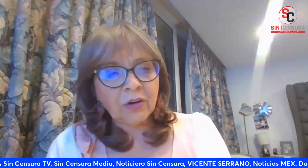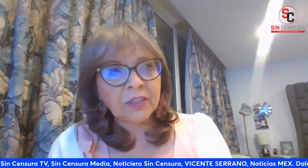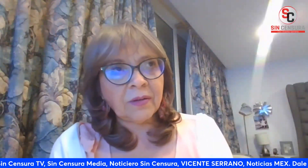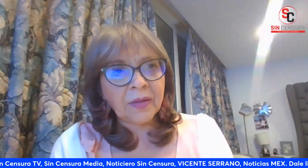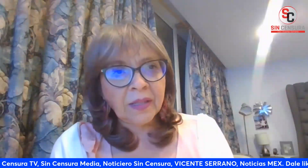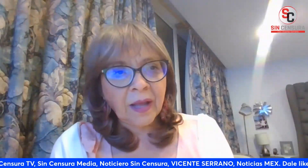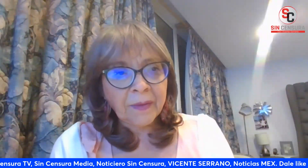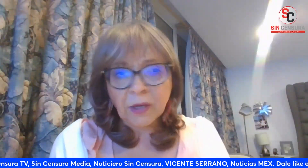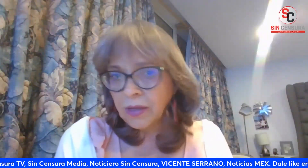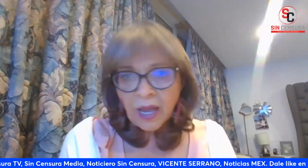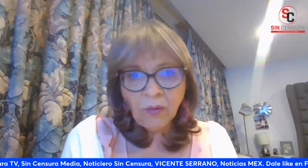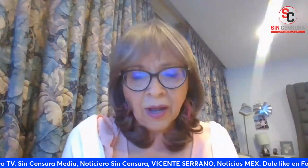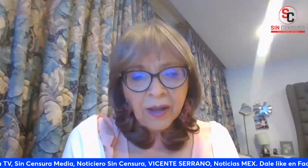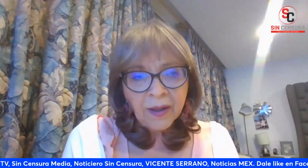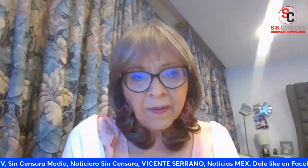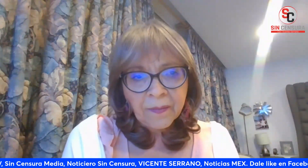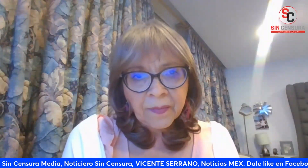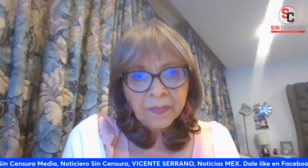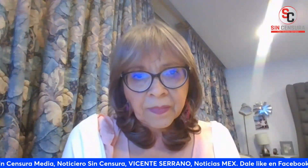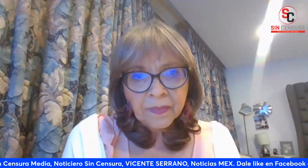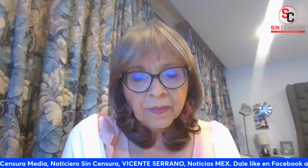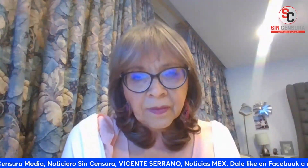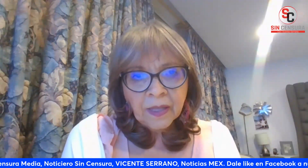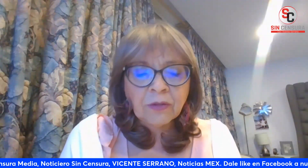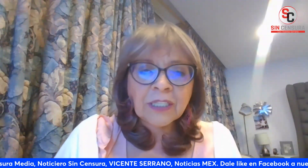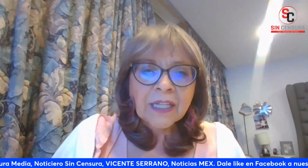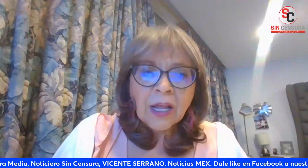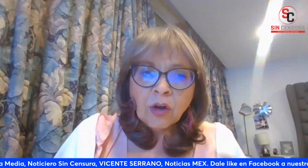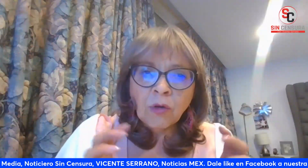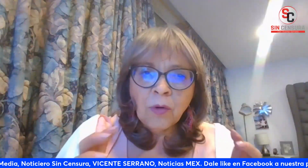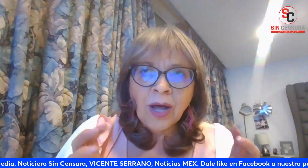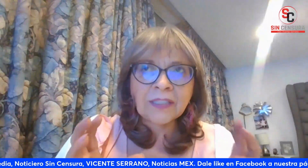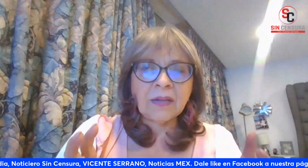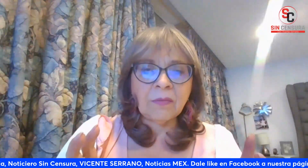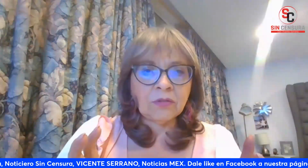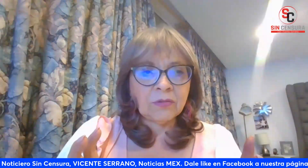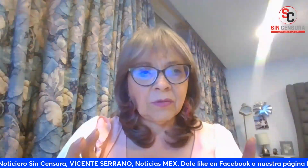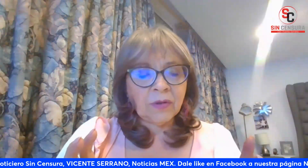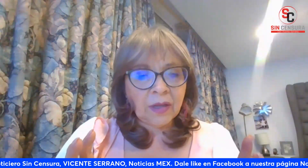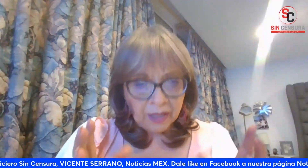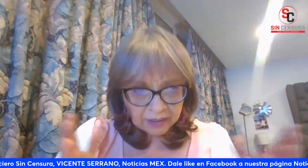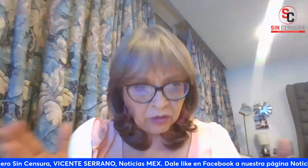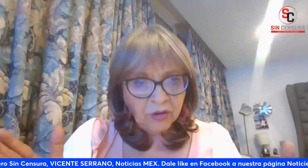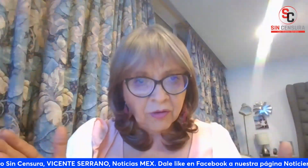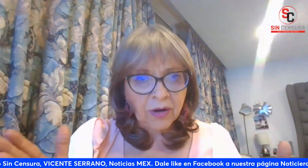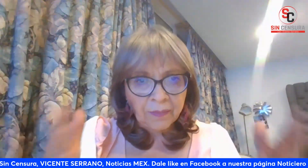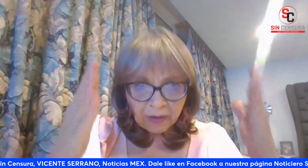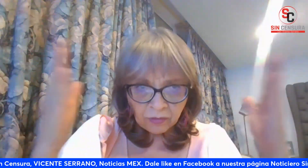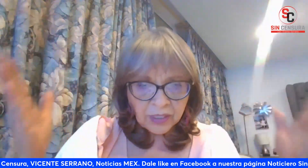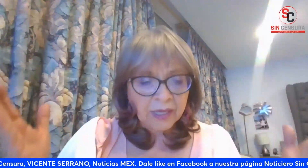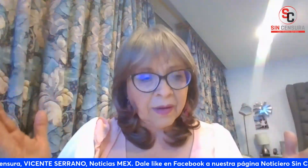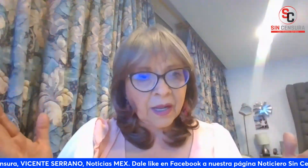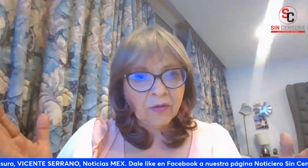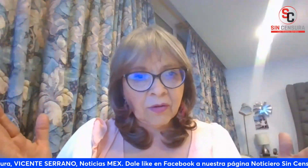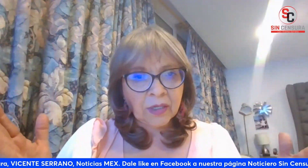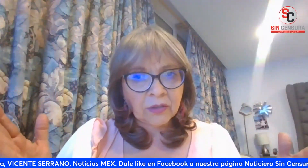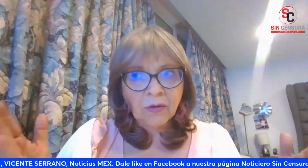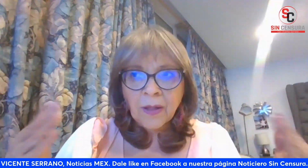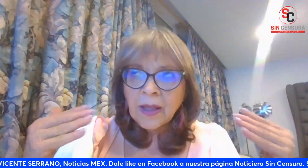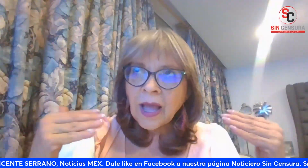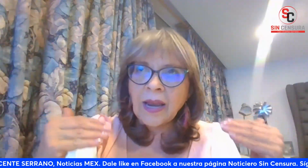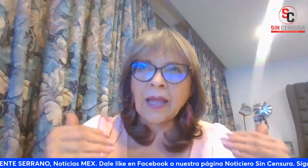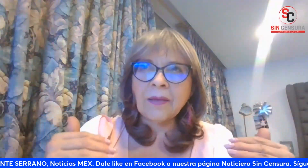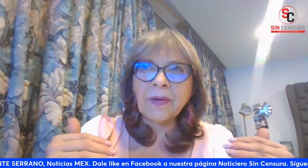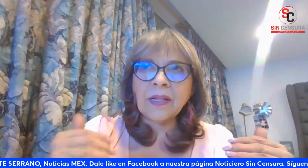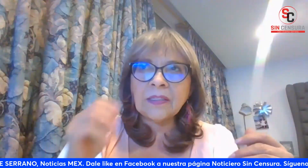pagaron y construyeron esa vivienda y no hay agua. Entonces, ¿cómo hacemos? Y eso lo dejo a la pregunta y me callo con